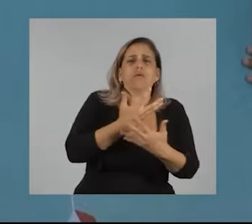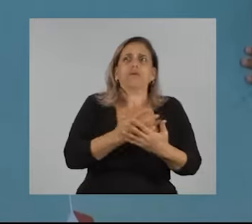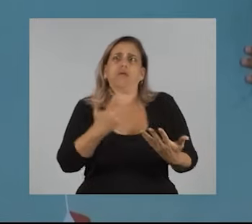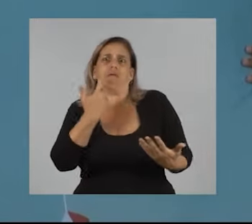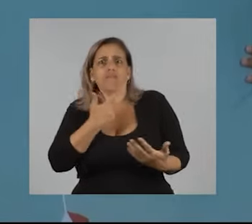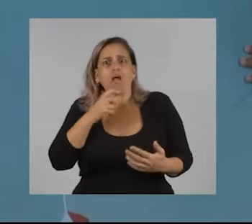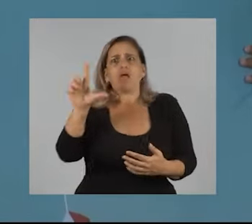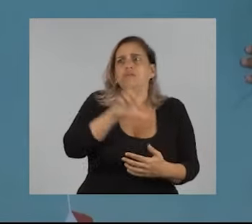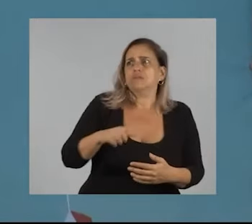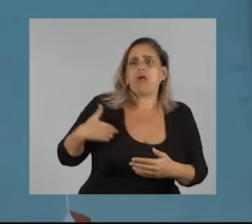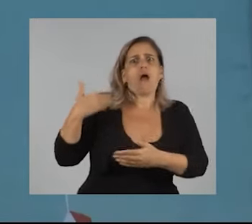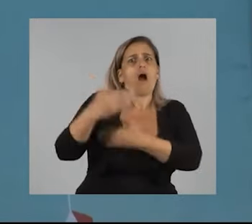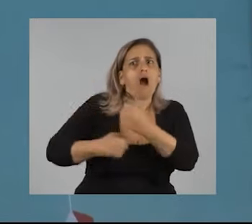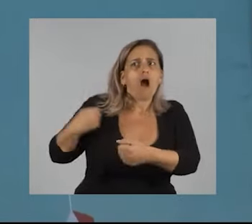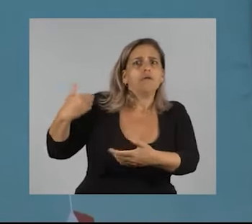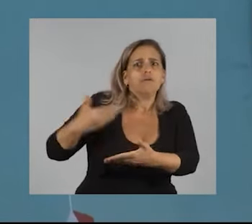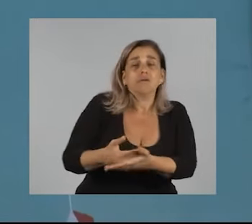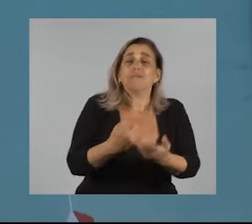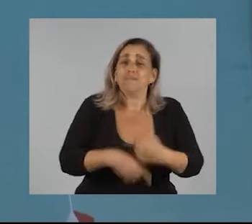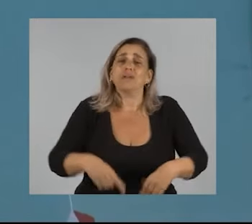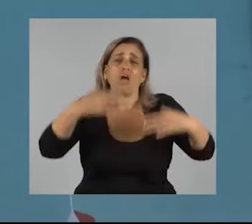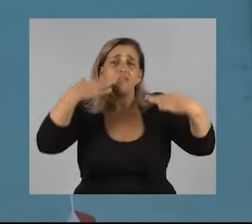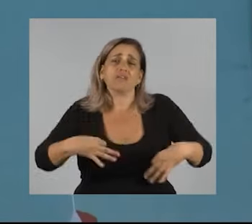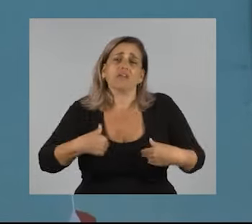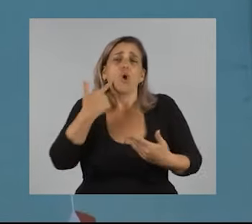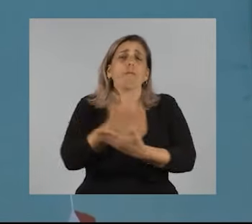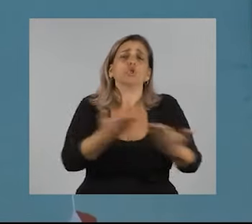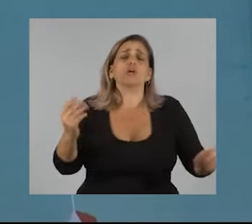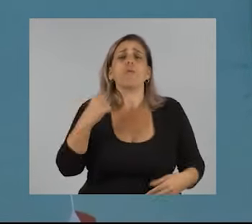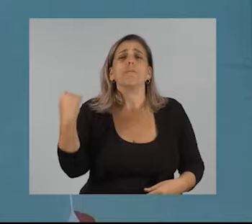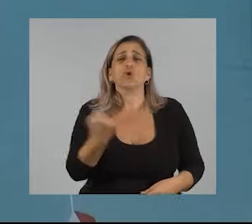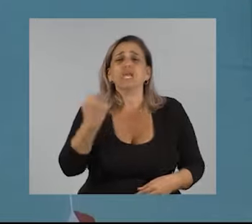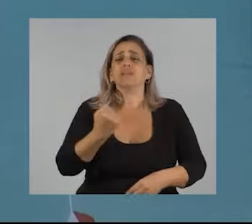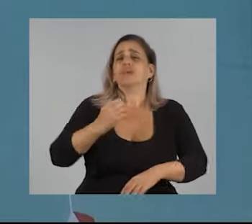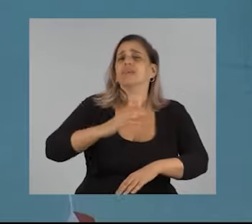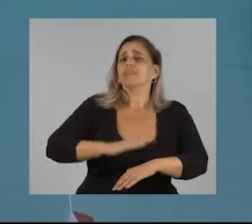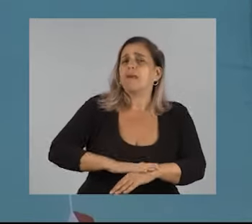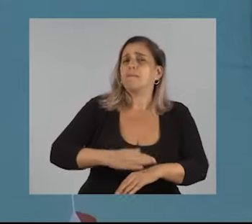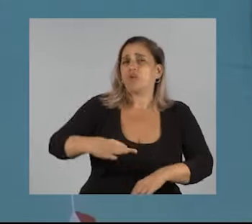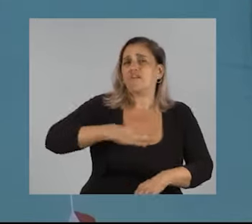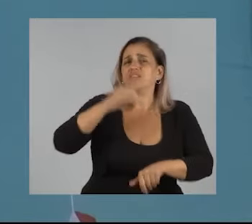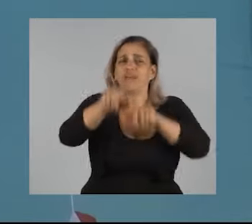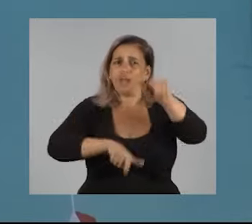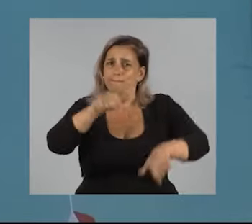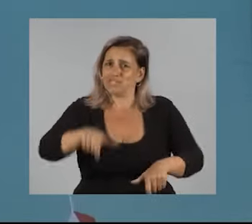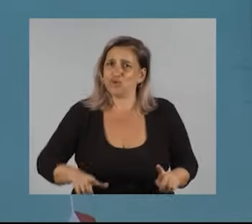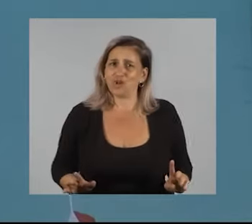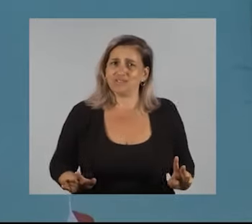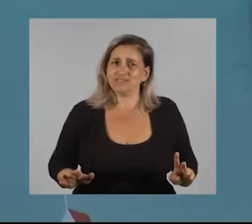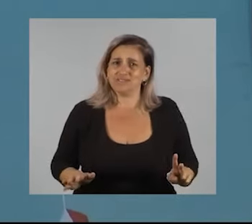dramatismo a esta historia. Lo que le estoy tratando de dar es la importancia de los tiempos en la vida de la